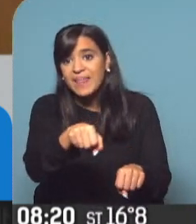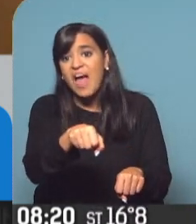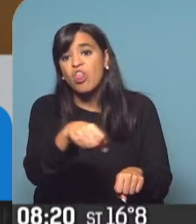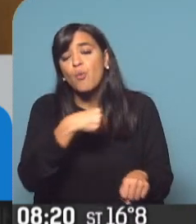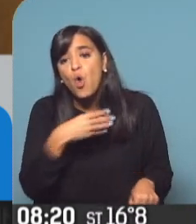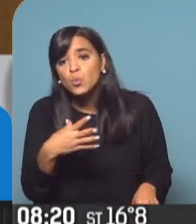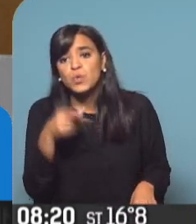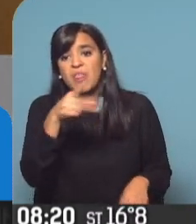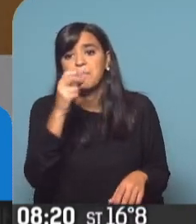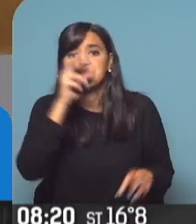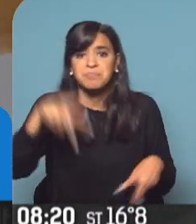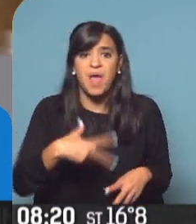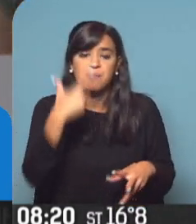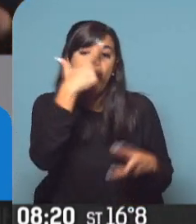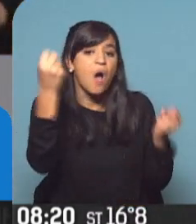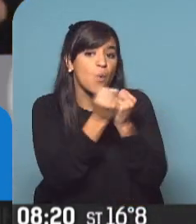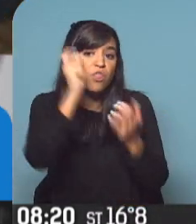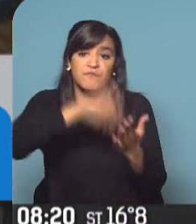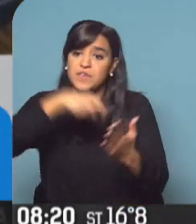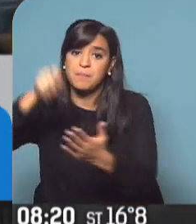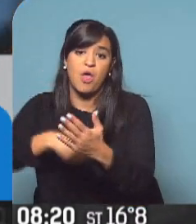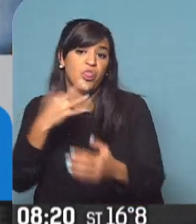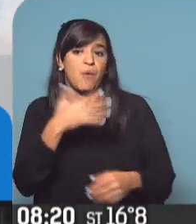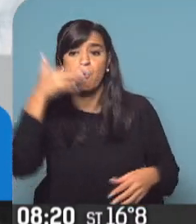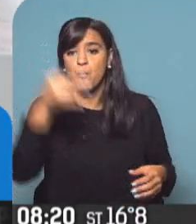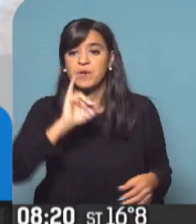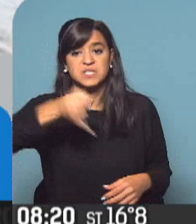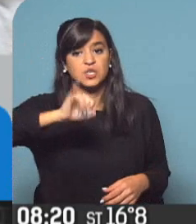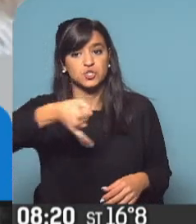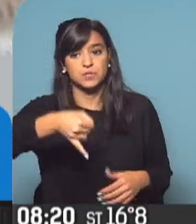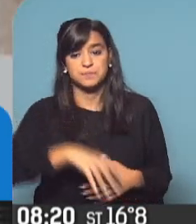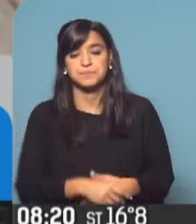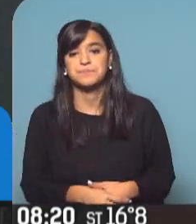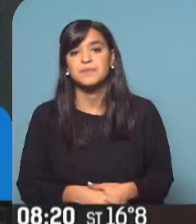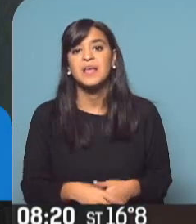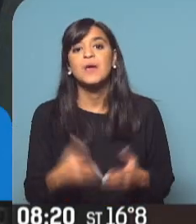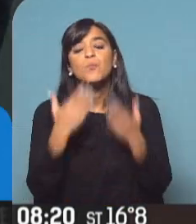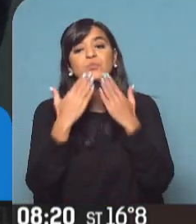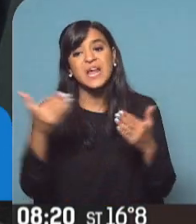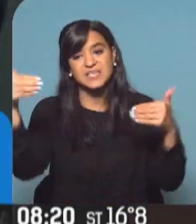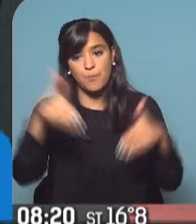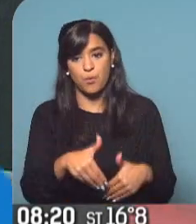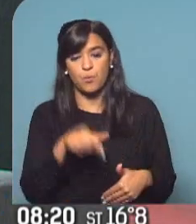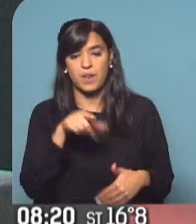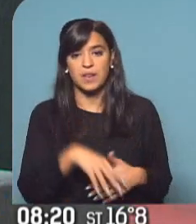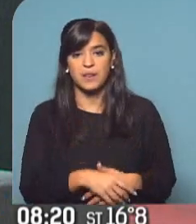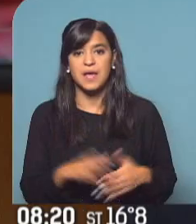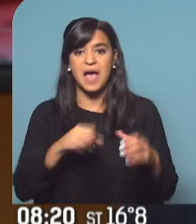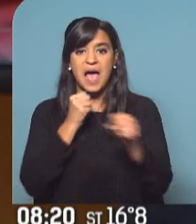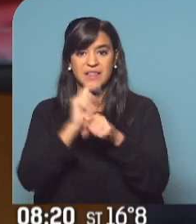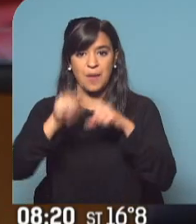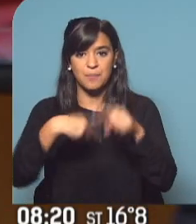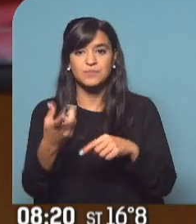hacer casa pero alguna vez qué hacer acá hay un acuerdo firmado en del barra y se quiere queremos negocios y esperemos que se cumpla también de patxi muchas gracias por acompañarnos acompañados hasta la próxima